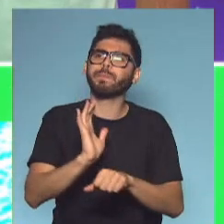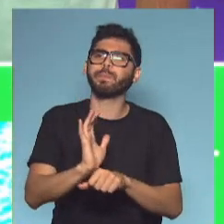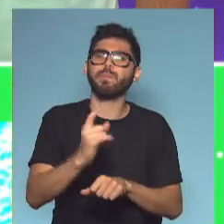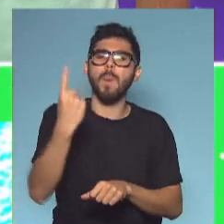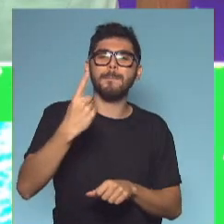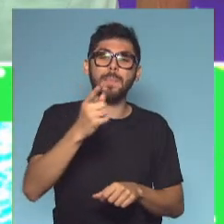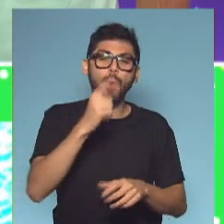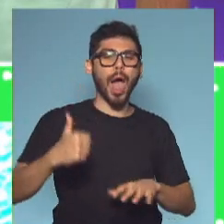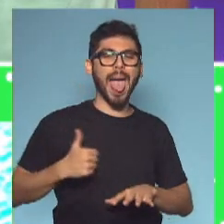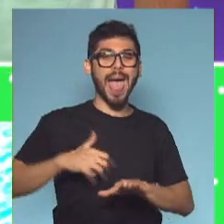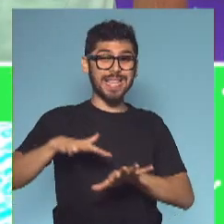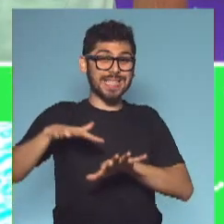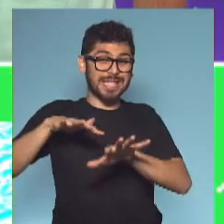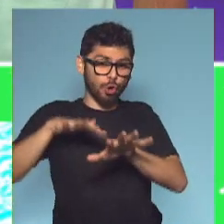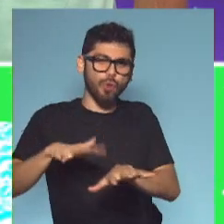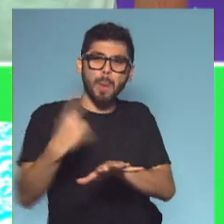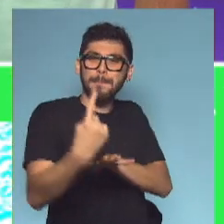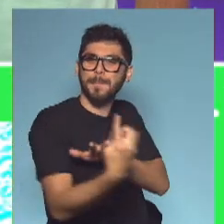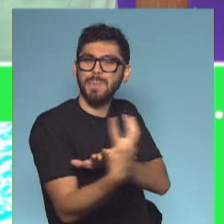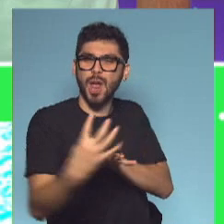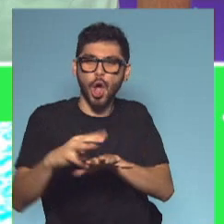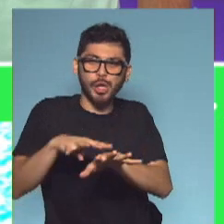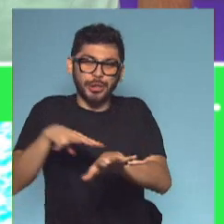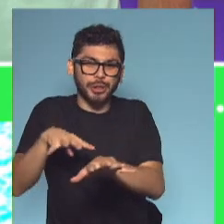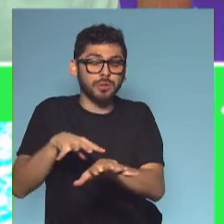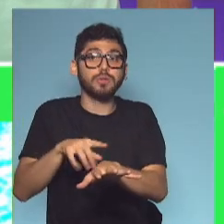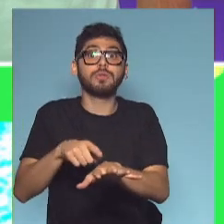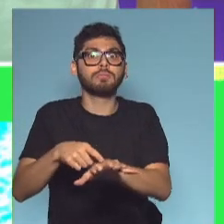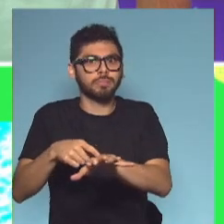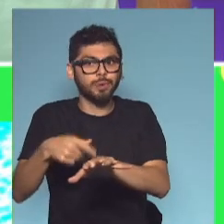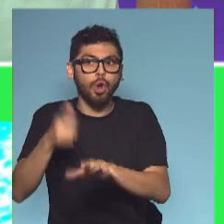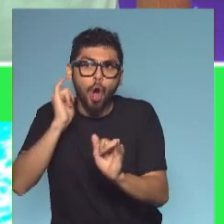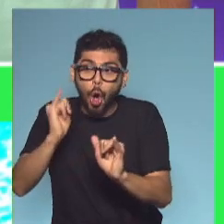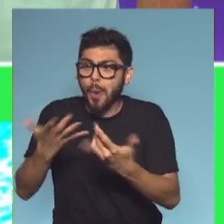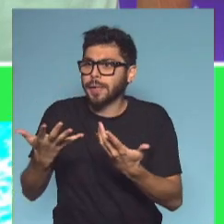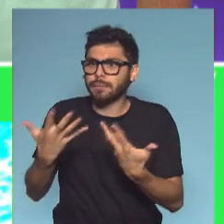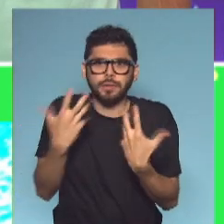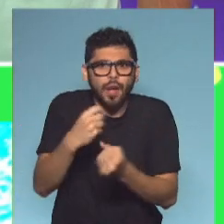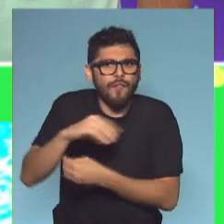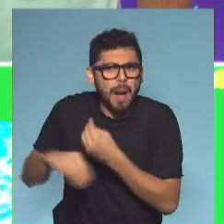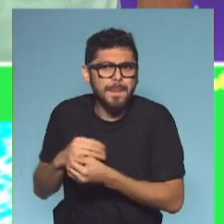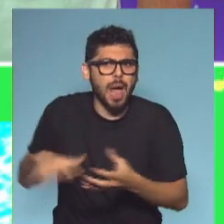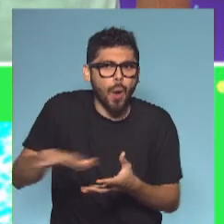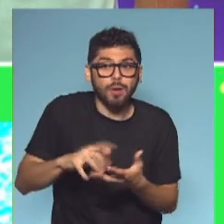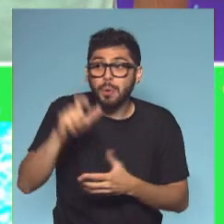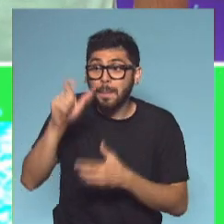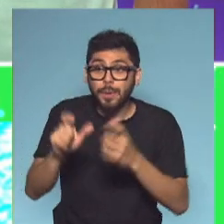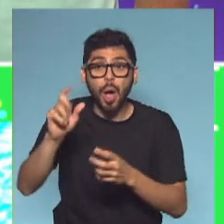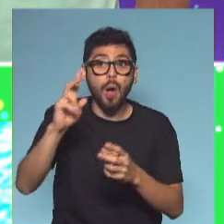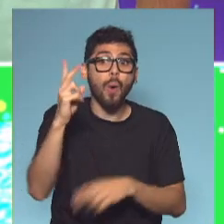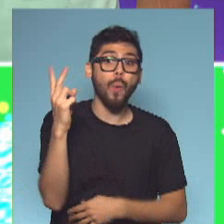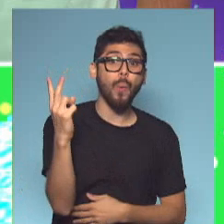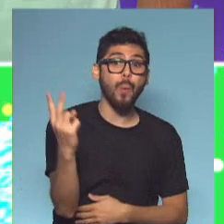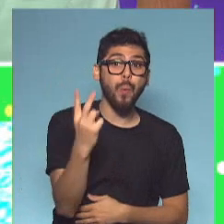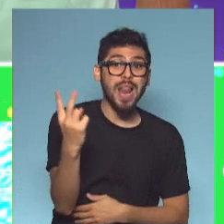como si estuviéramos en el ejército, pero la verdad son jóvenes que están defendiendo el barrio, su familia, porque hay gente que está haciendo velatones en la calle, como lo